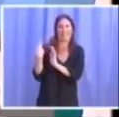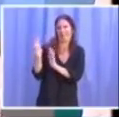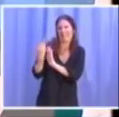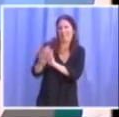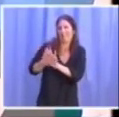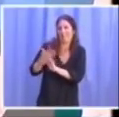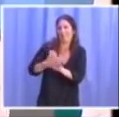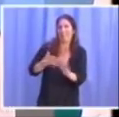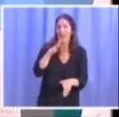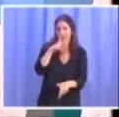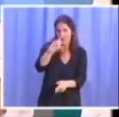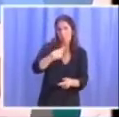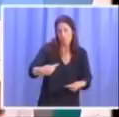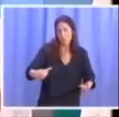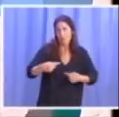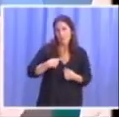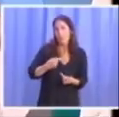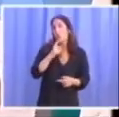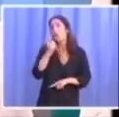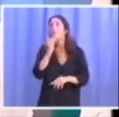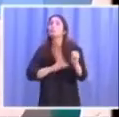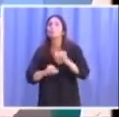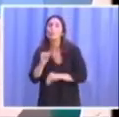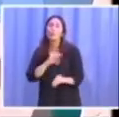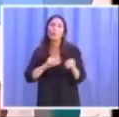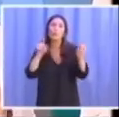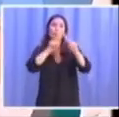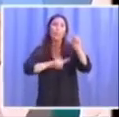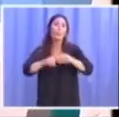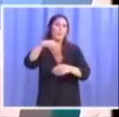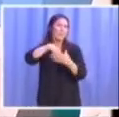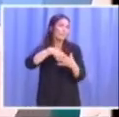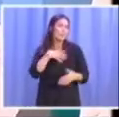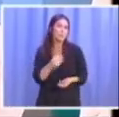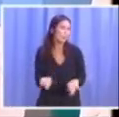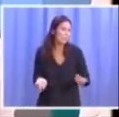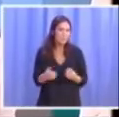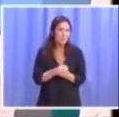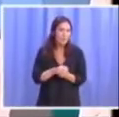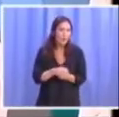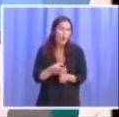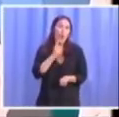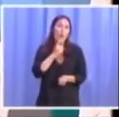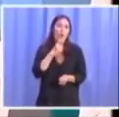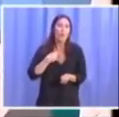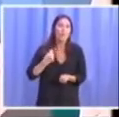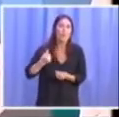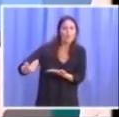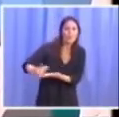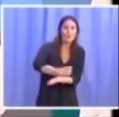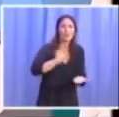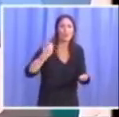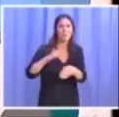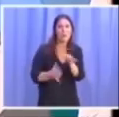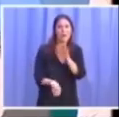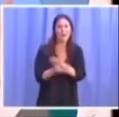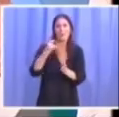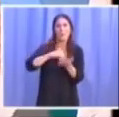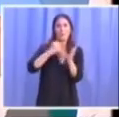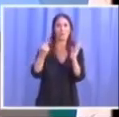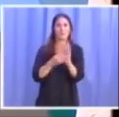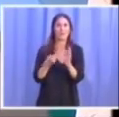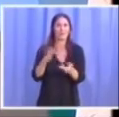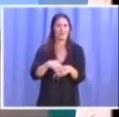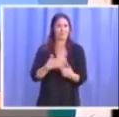ahora, díganme, ¿cómo van a arreglar el problema del ayuntamiento? ¿Cómo vamos a tener dinero para hacer cualquiera de esos proyectos que no son más que